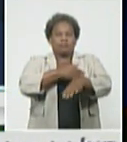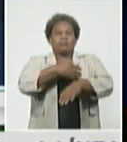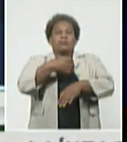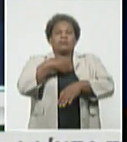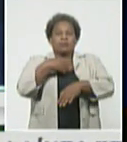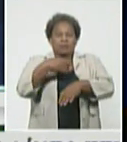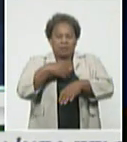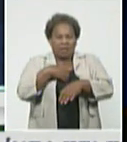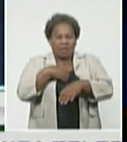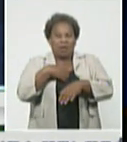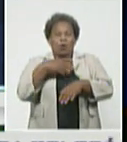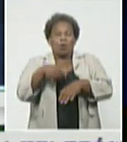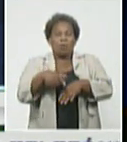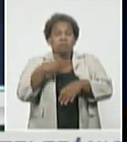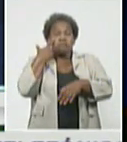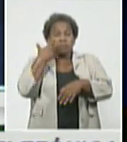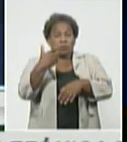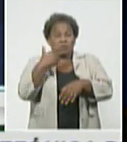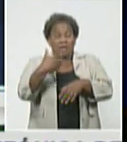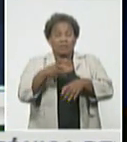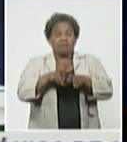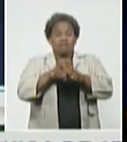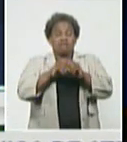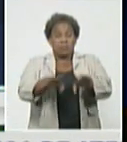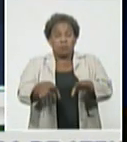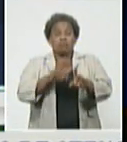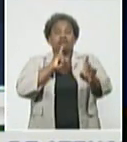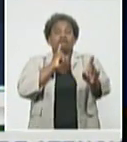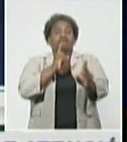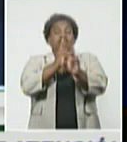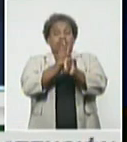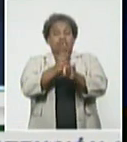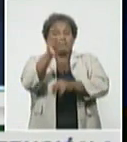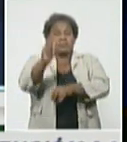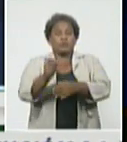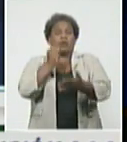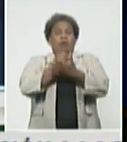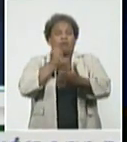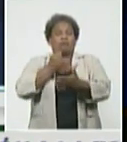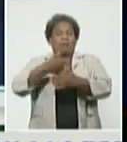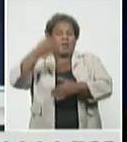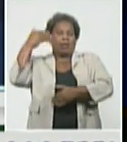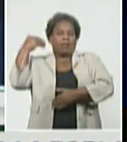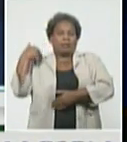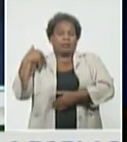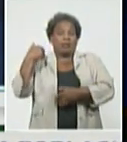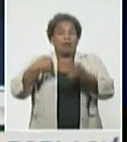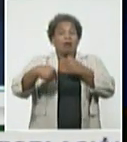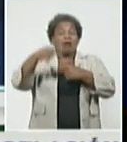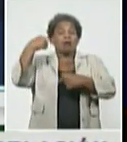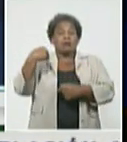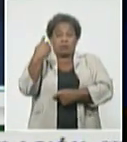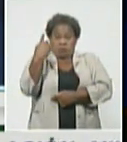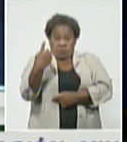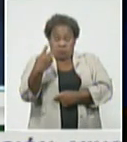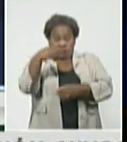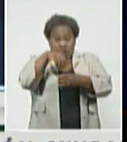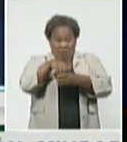epidemiológico importante el ser contacto de un caso confirmado. En el día de ayer, uno de los 23